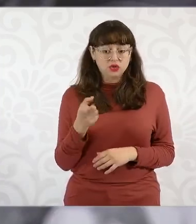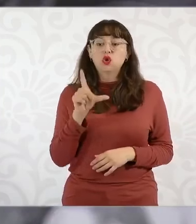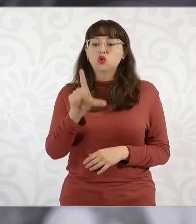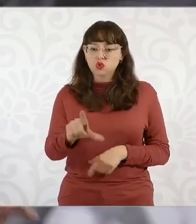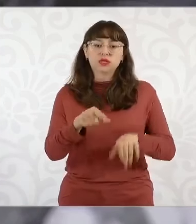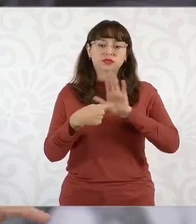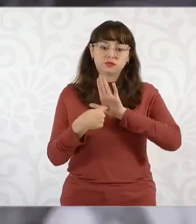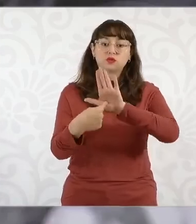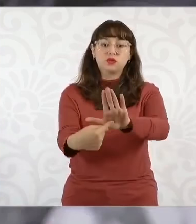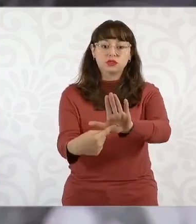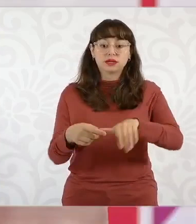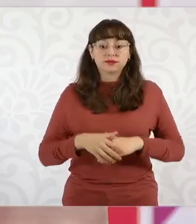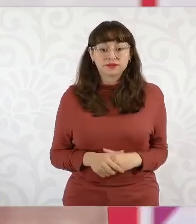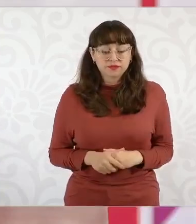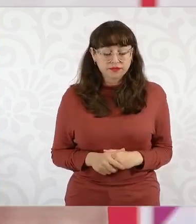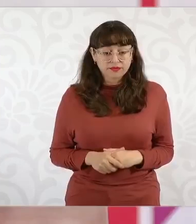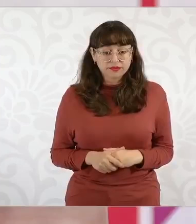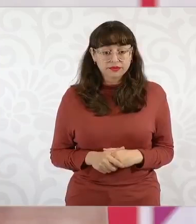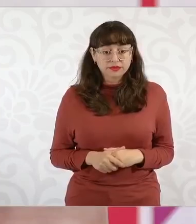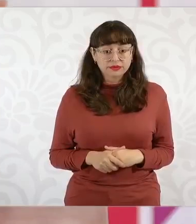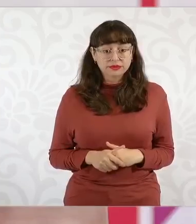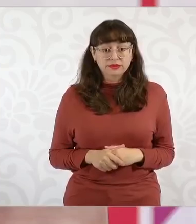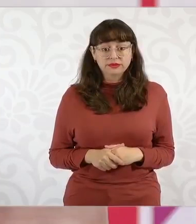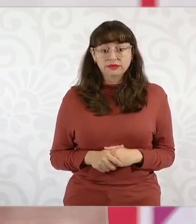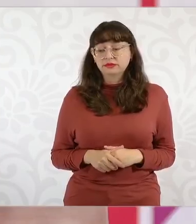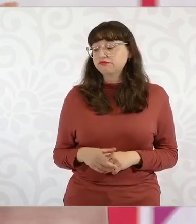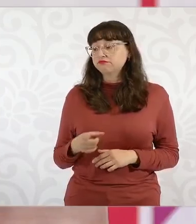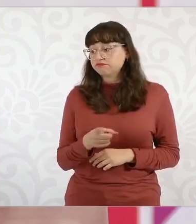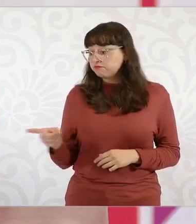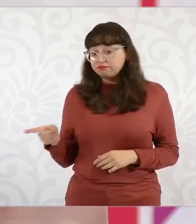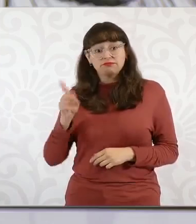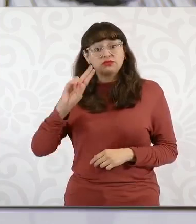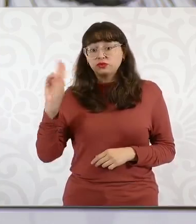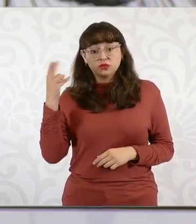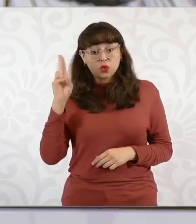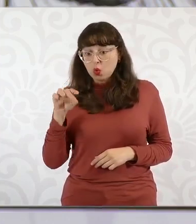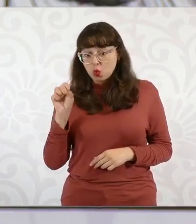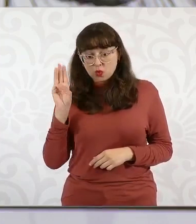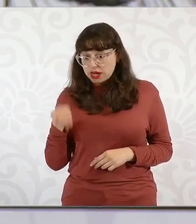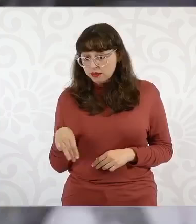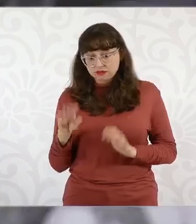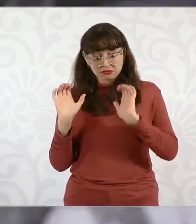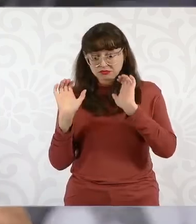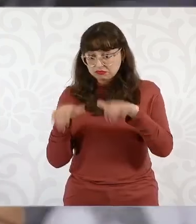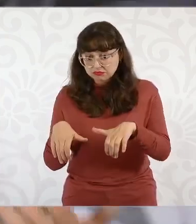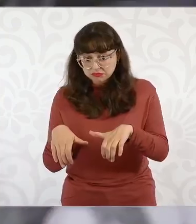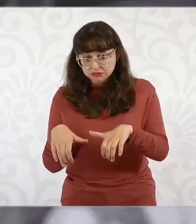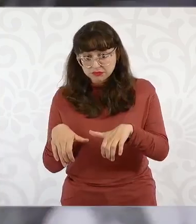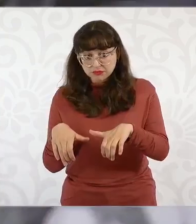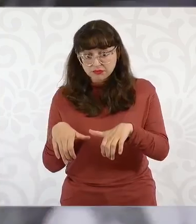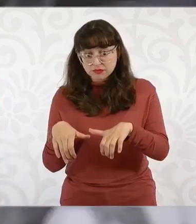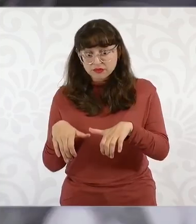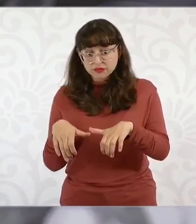lunes. Y el esquema para que los jóvenes que no entraron a la UNAM tengan opción de estudiar, ya no se los adelanto, mejor